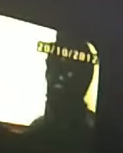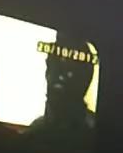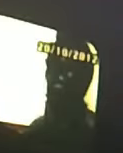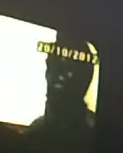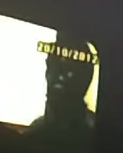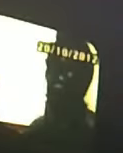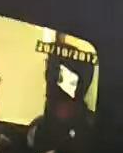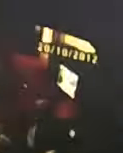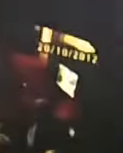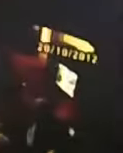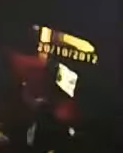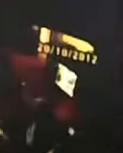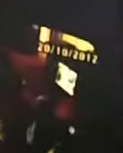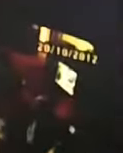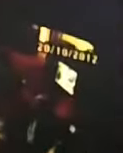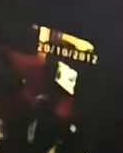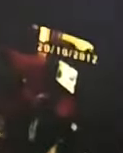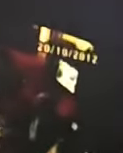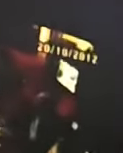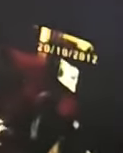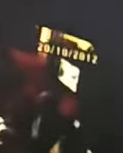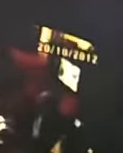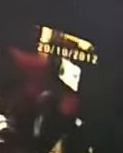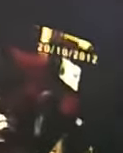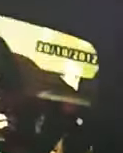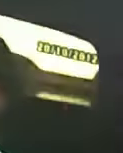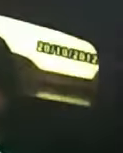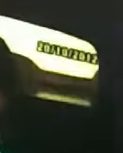la comuna? Nicolás,